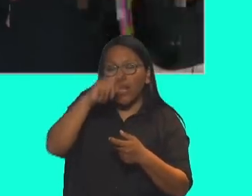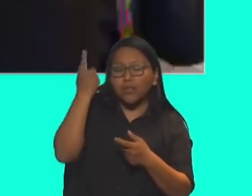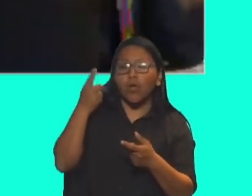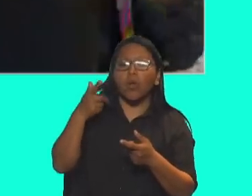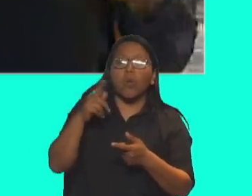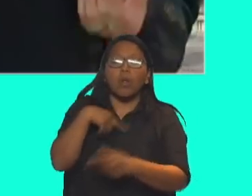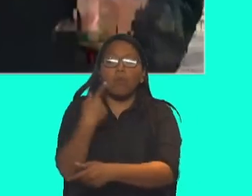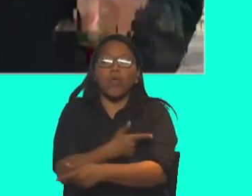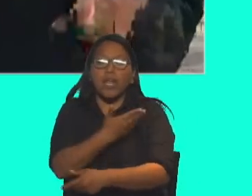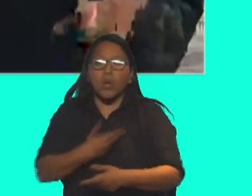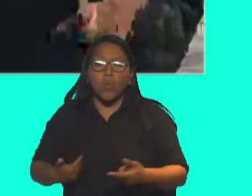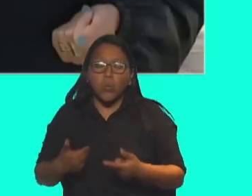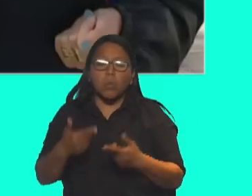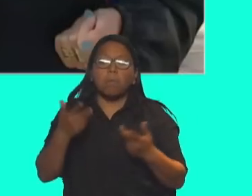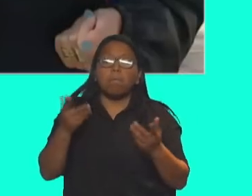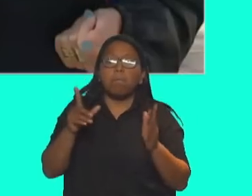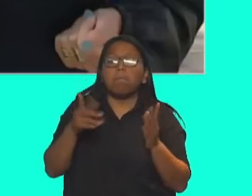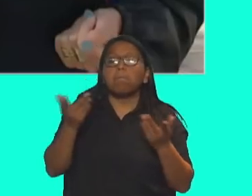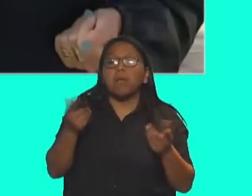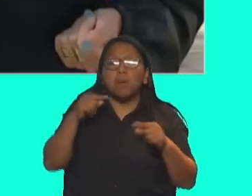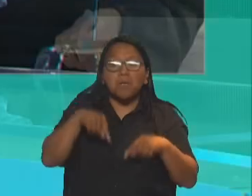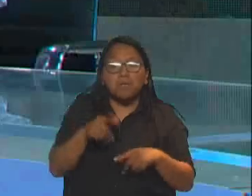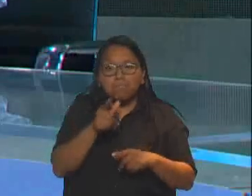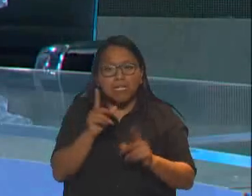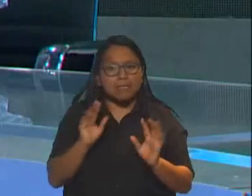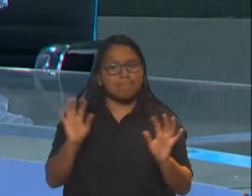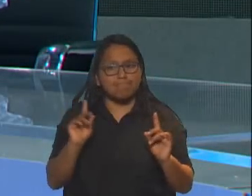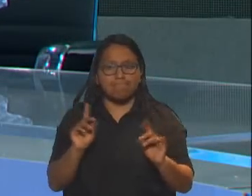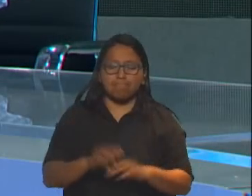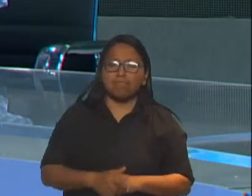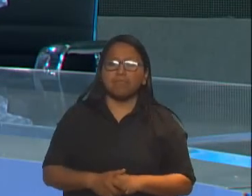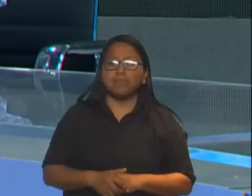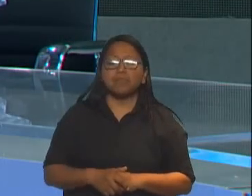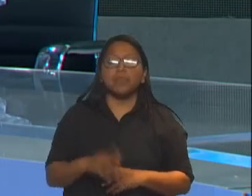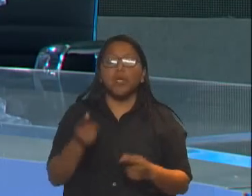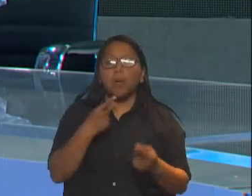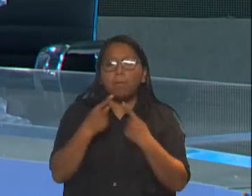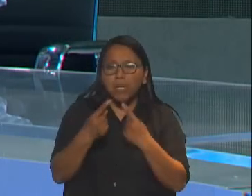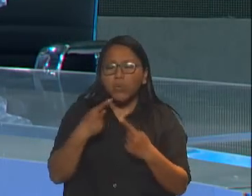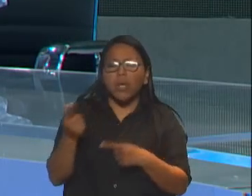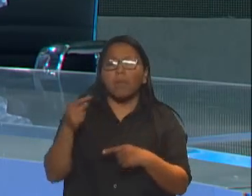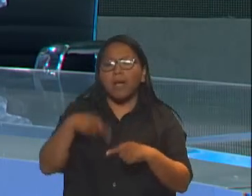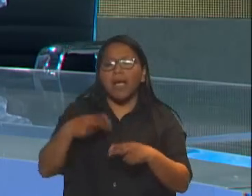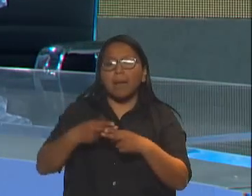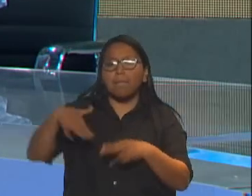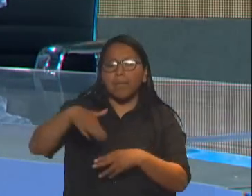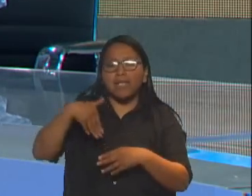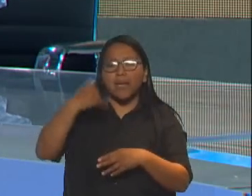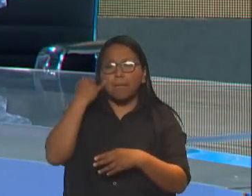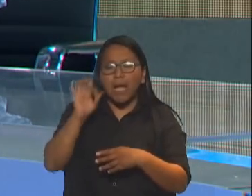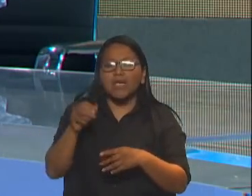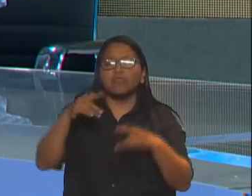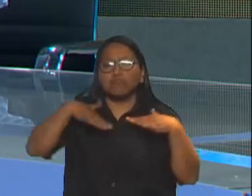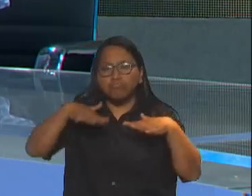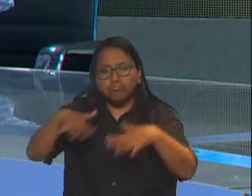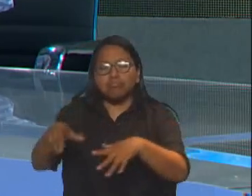éste parece no haber sido el caso si se le preguntábamos prácticamente en todo el país bueno aquí en plaza de mayo se espera una gran